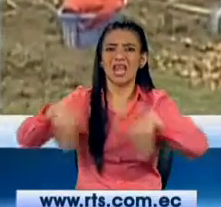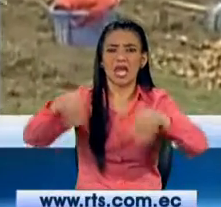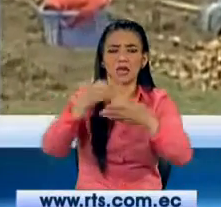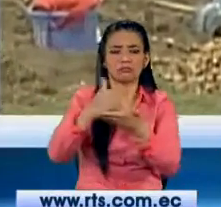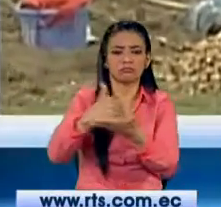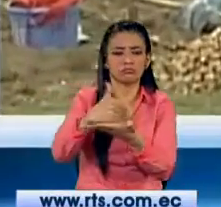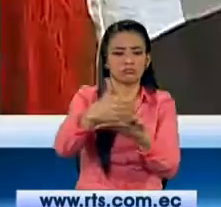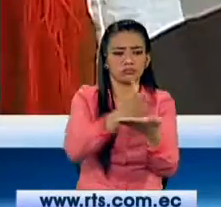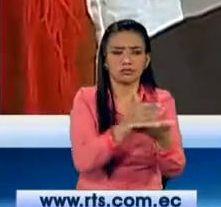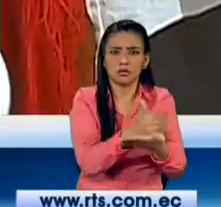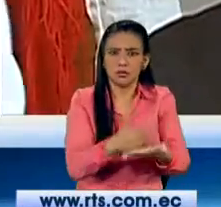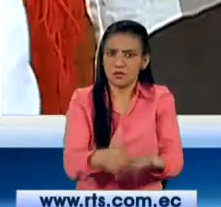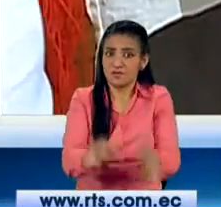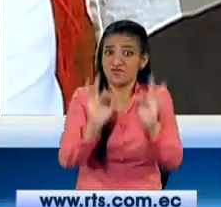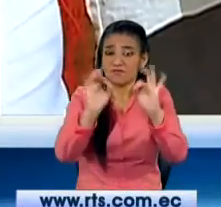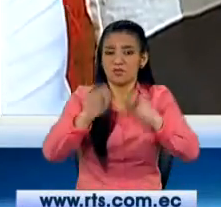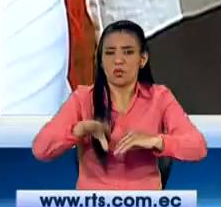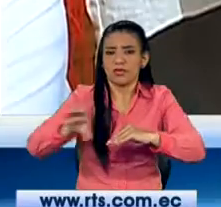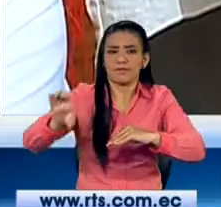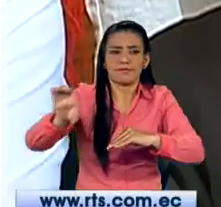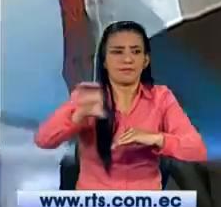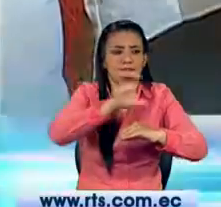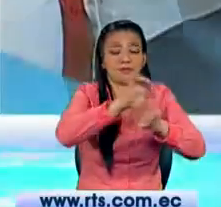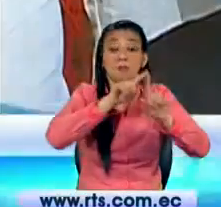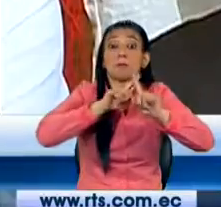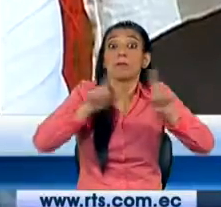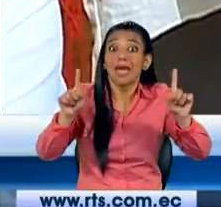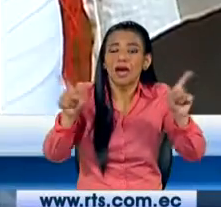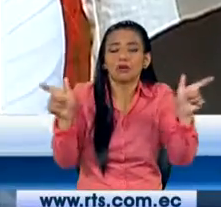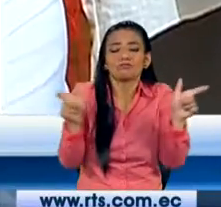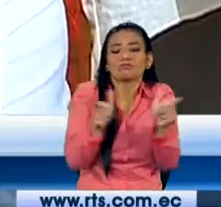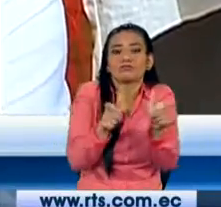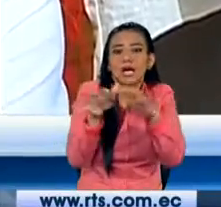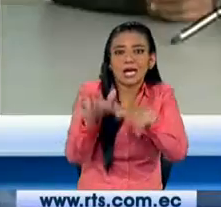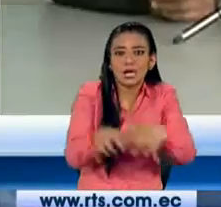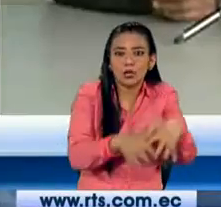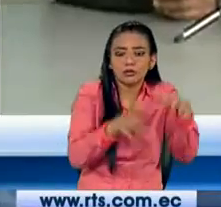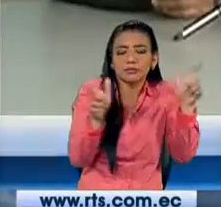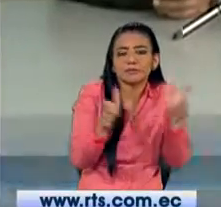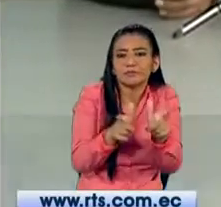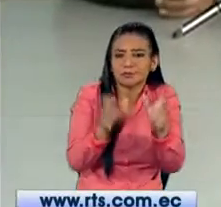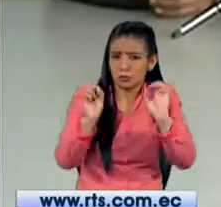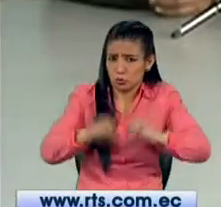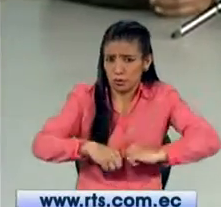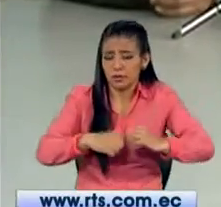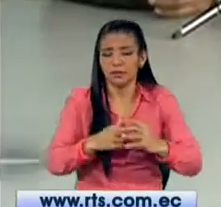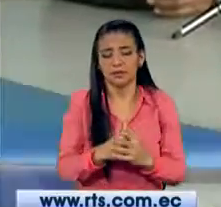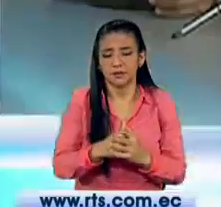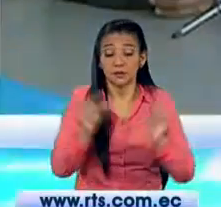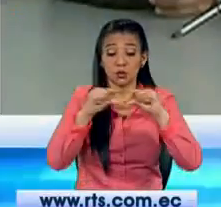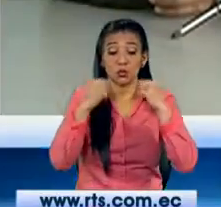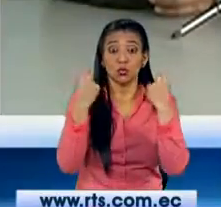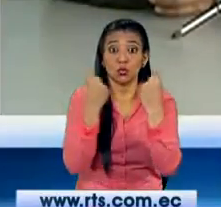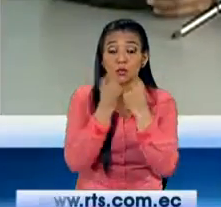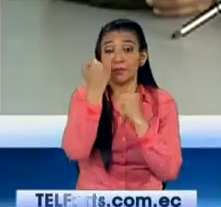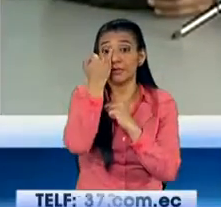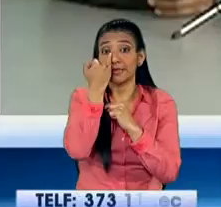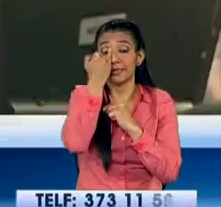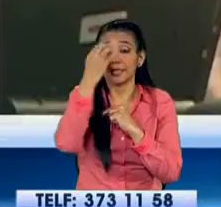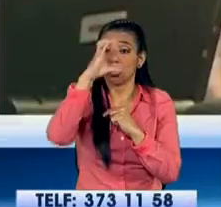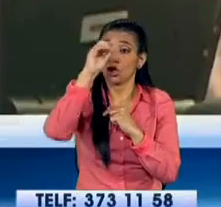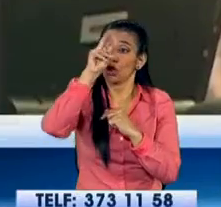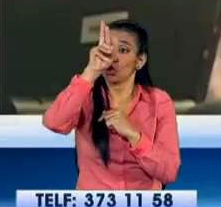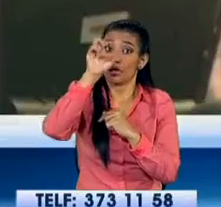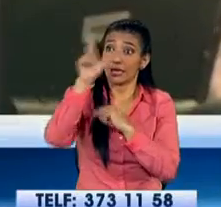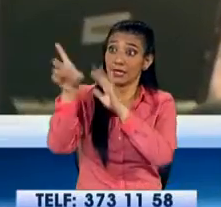sectores campesinos. Pero desde los pequeños y medianos agricultores. La CONAIE anuncia que sus bases podrían declararse en resistencia